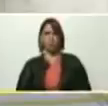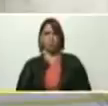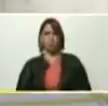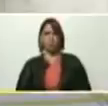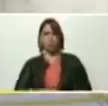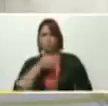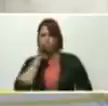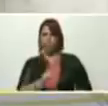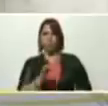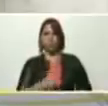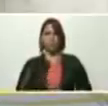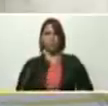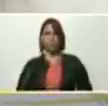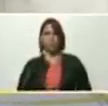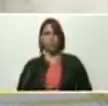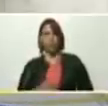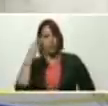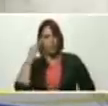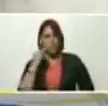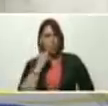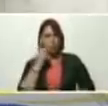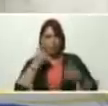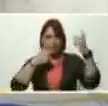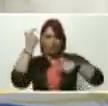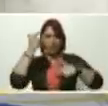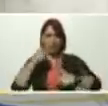Se lo juro, por Bolívar y por Chávez.